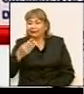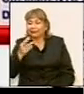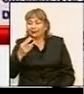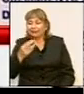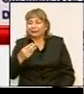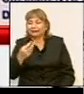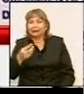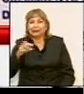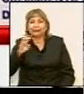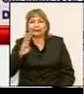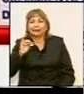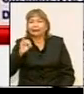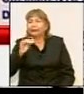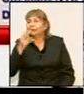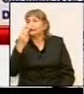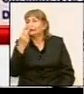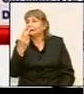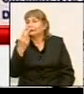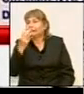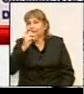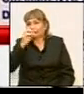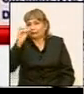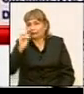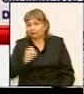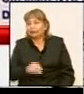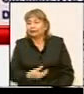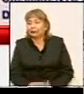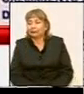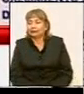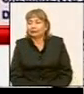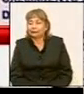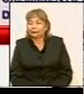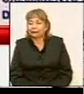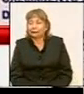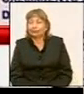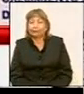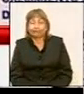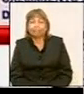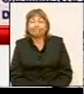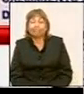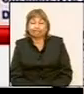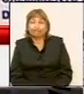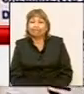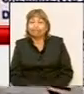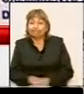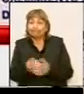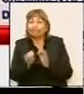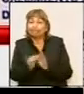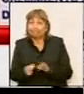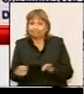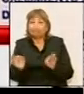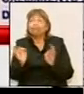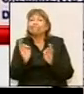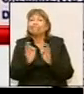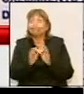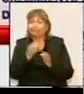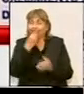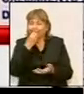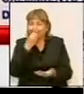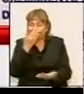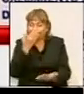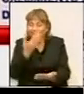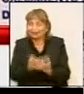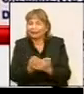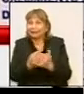un PBI más cercano al 2% que al 4%. ¿Ya? Esa es la importancia de tener nuevas